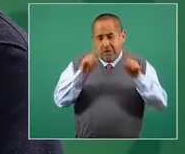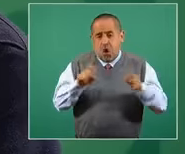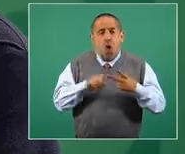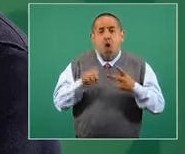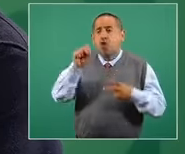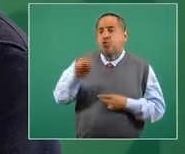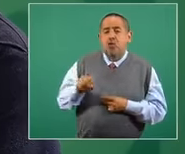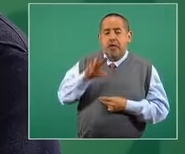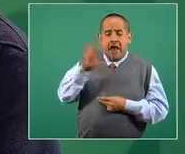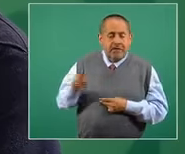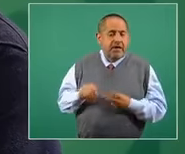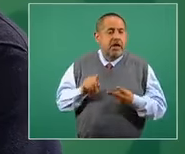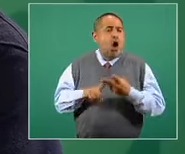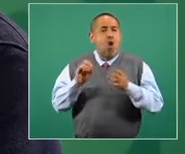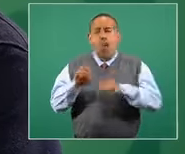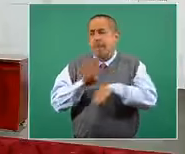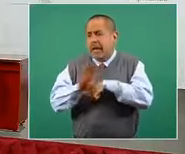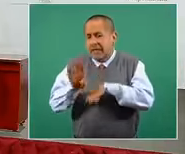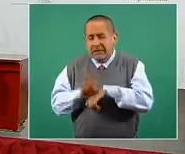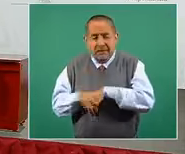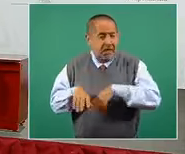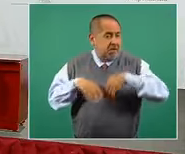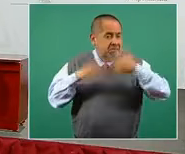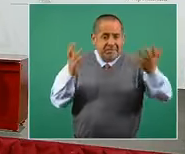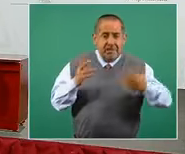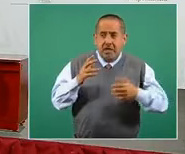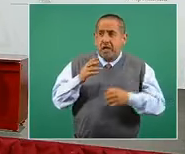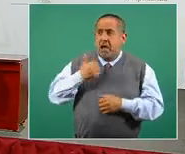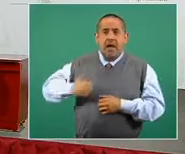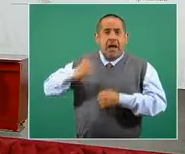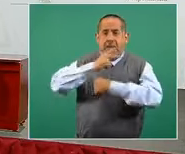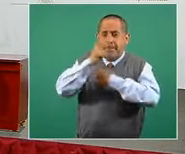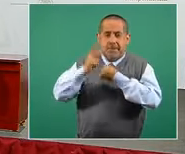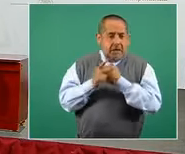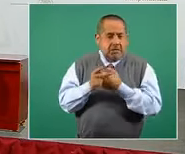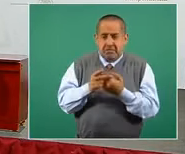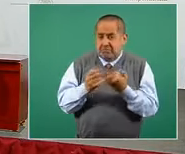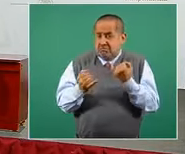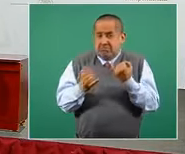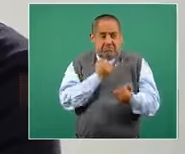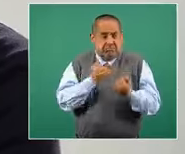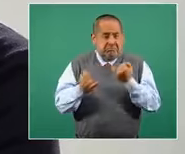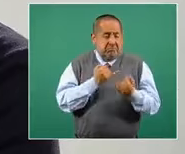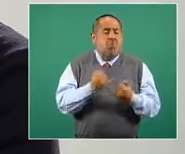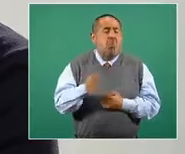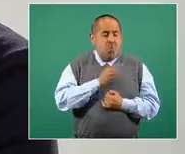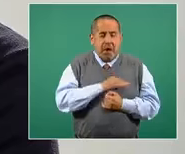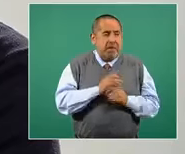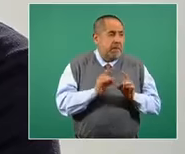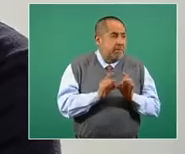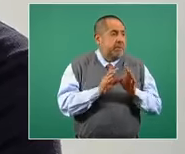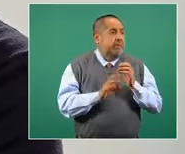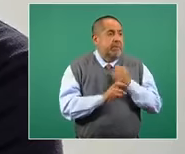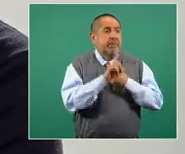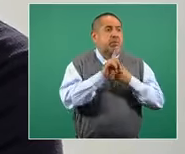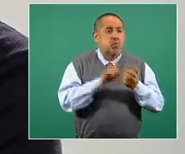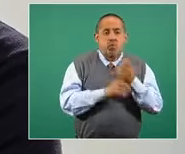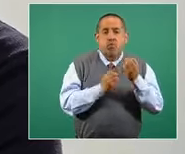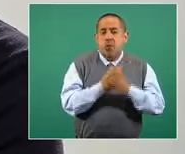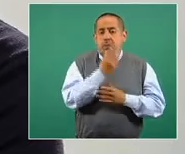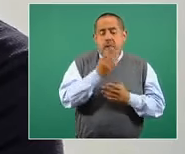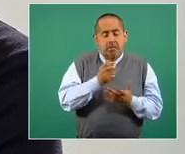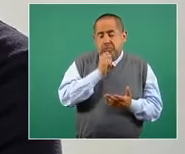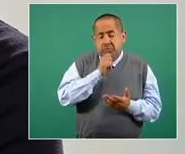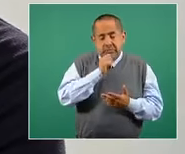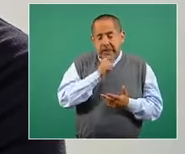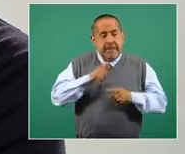que sucedió en Brasil, obviamente todos los países podemos tener en un momento determinado variantes y mutaciones, pero depende justo de